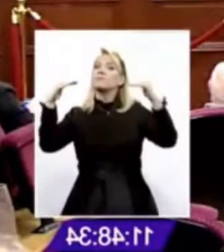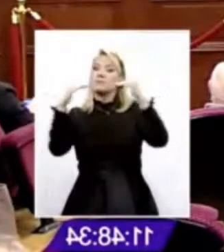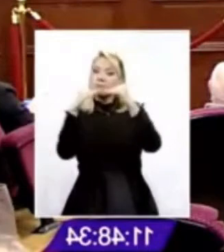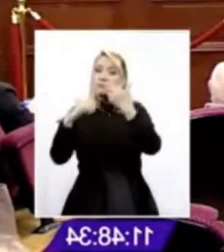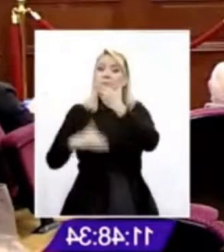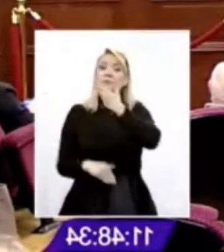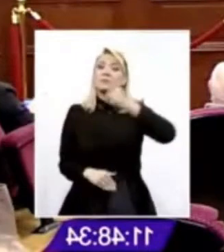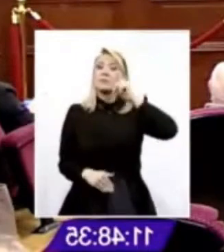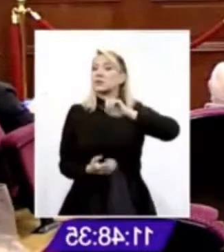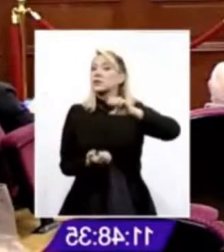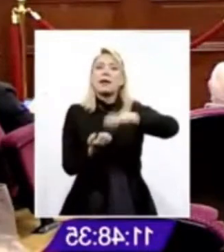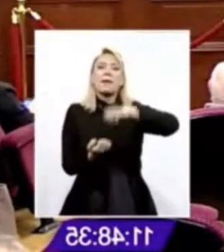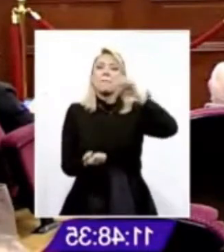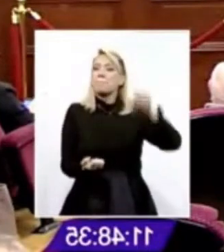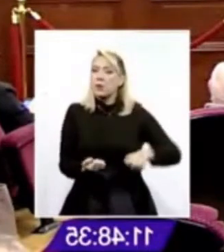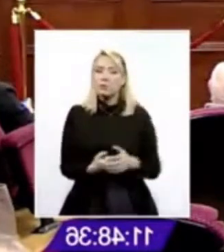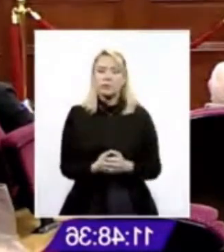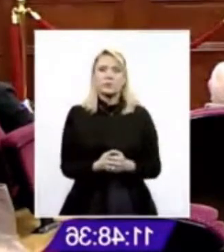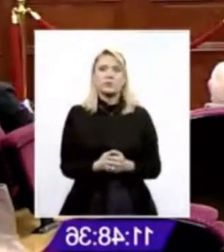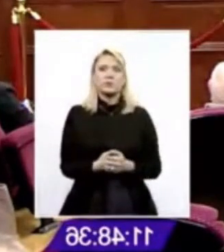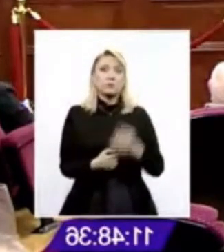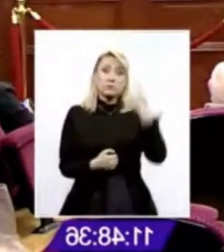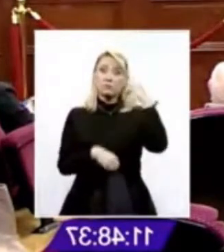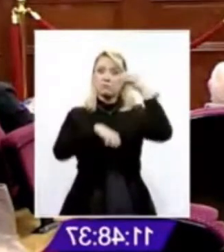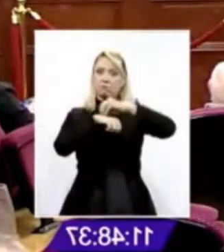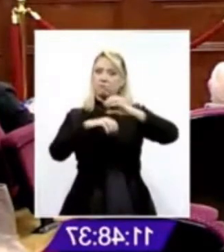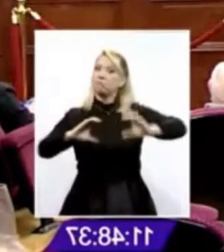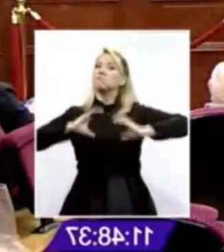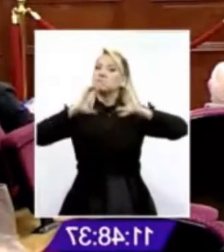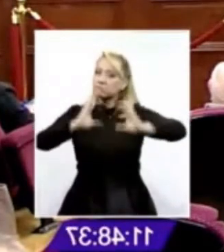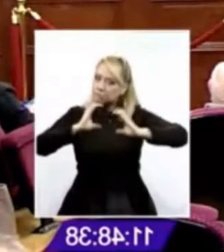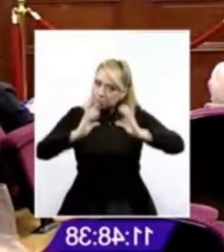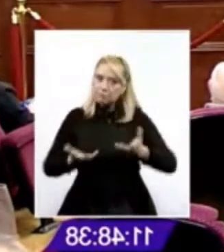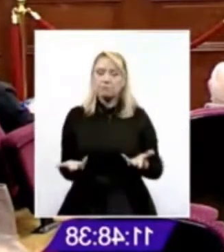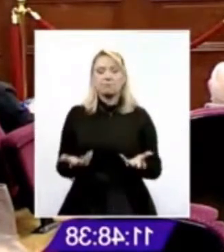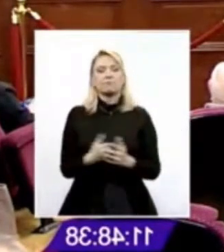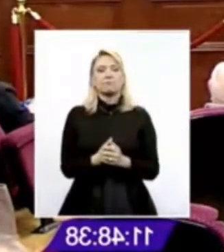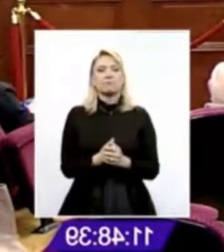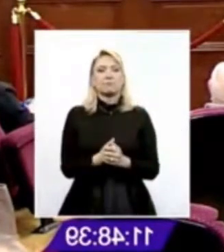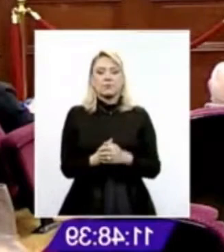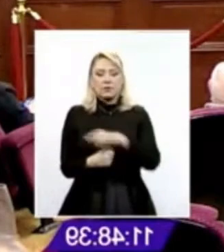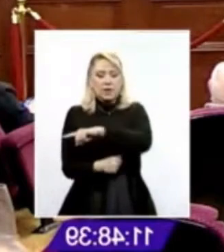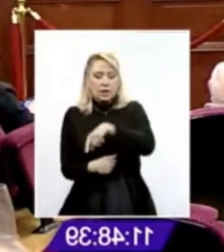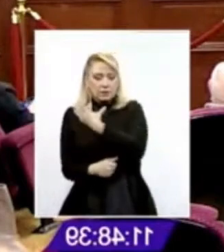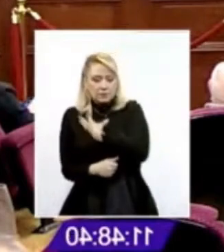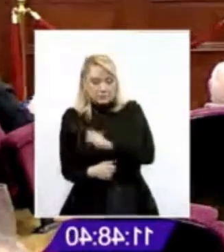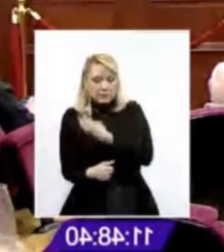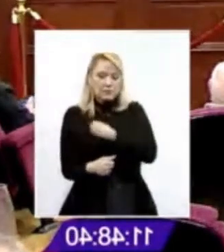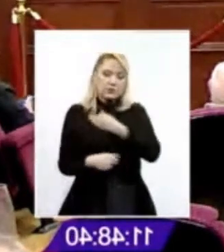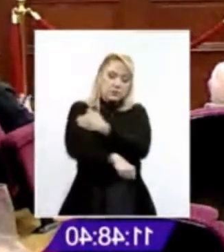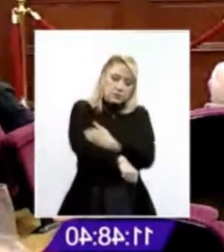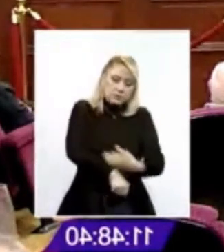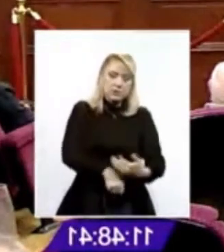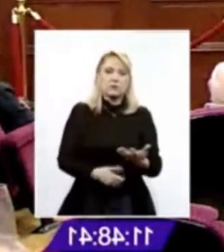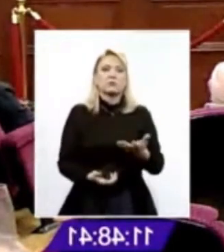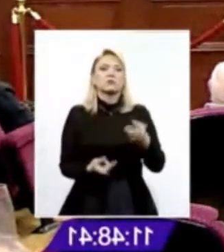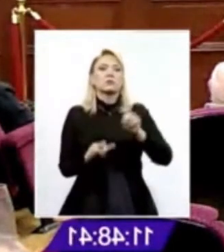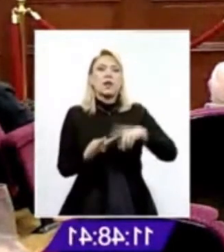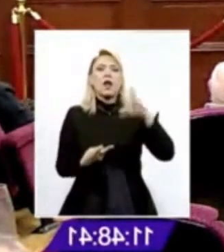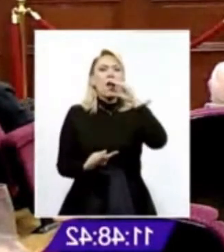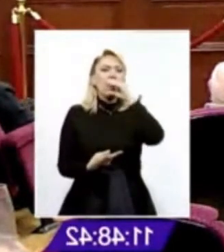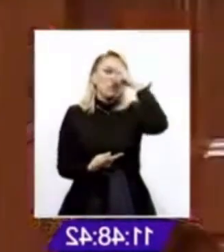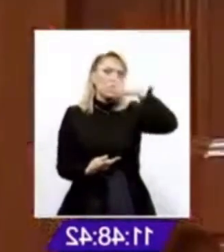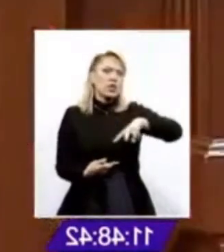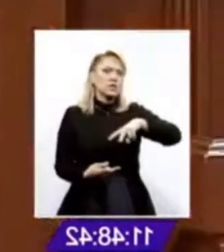ver si termina siendo un verdadero informe, mi querido Ricardo Sevilla. No lo va a hacer de ninguna